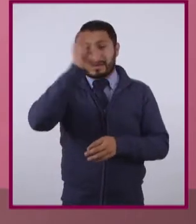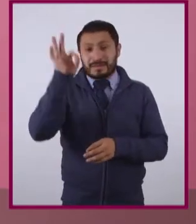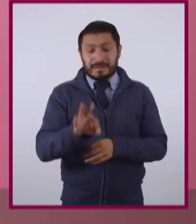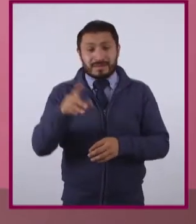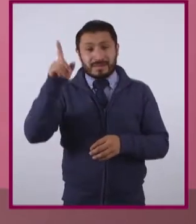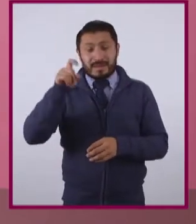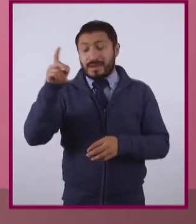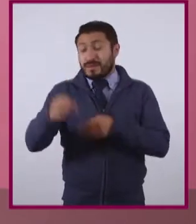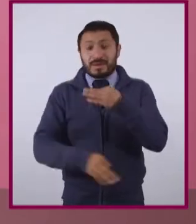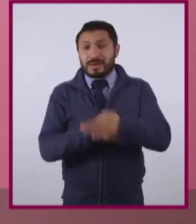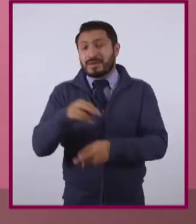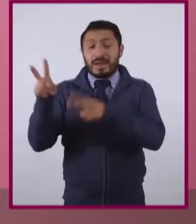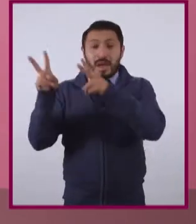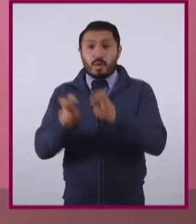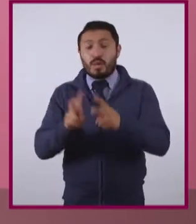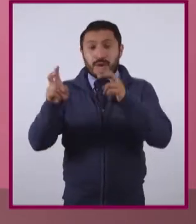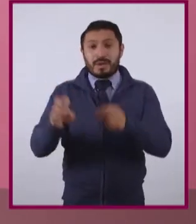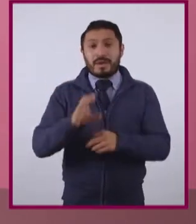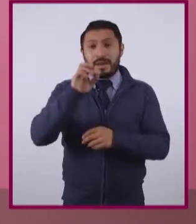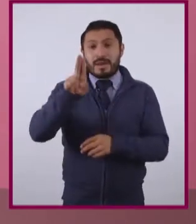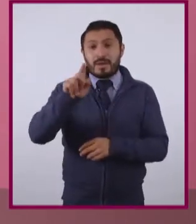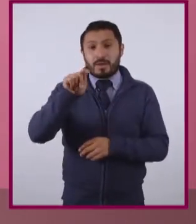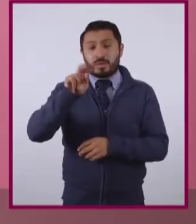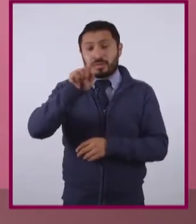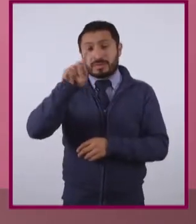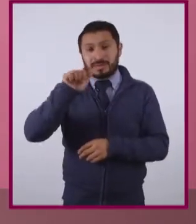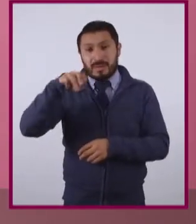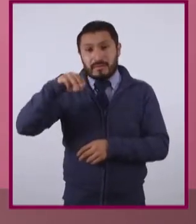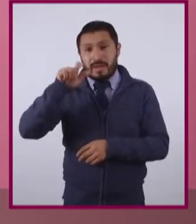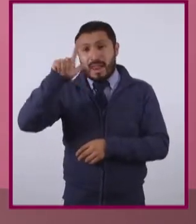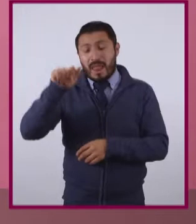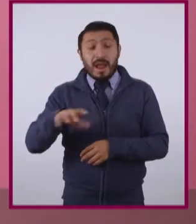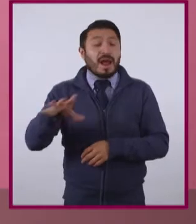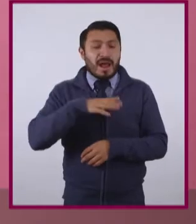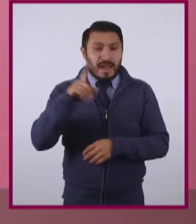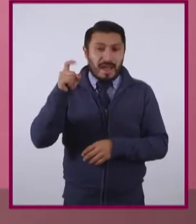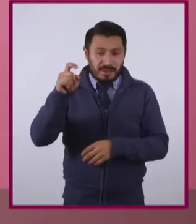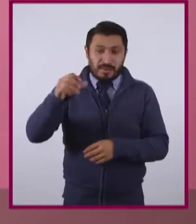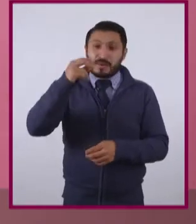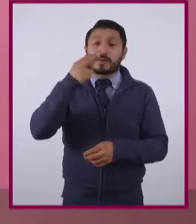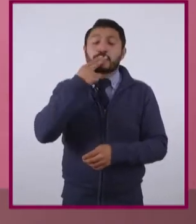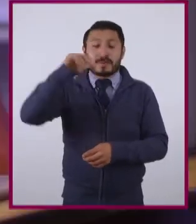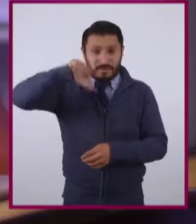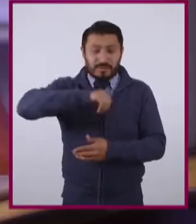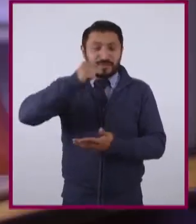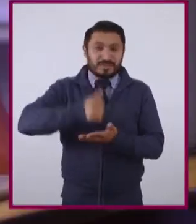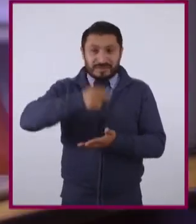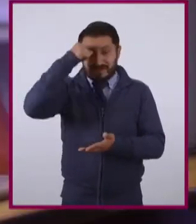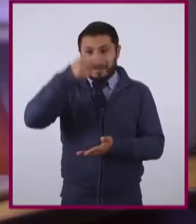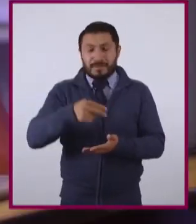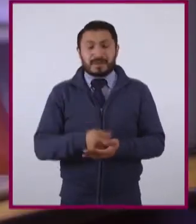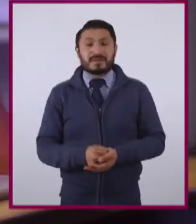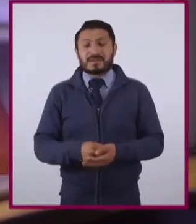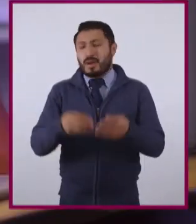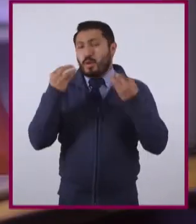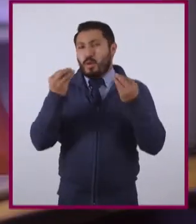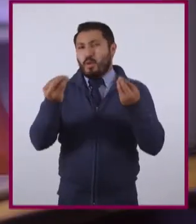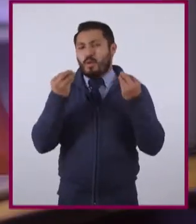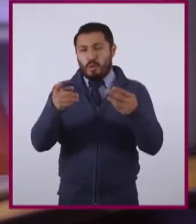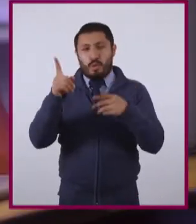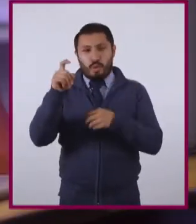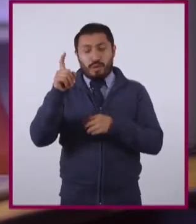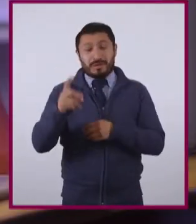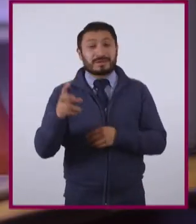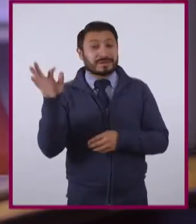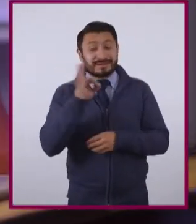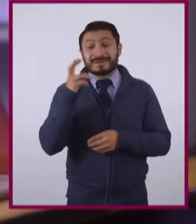total que extraemos del sistema Cutzamala, de donde sacamos el agua que actualmente usamos en la Ciudad de México. Eso suena a mucha agua. Seguro